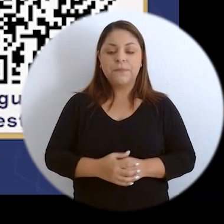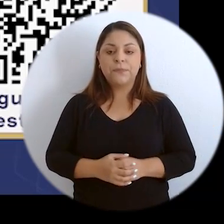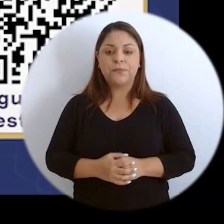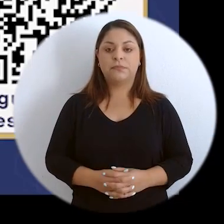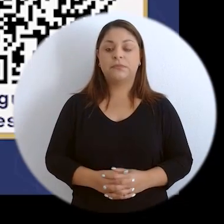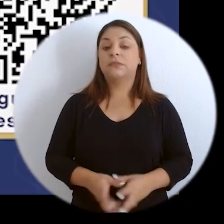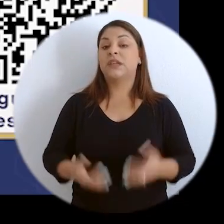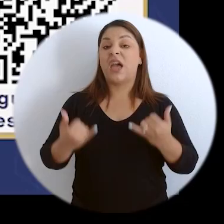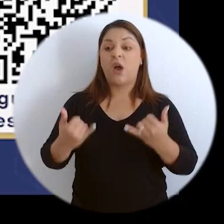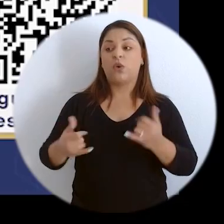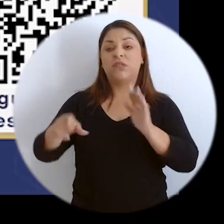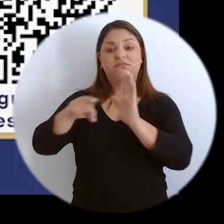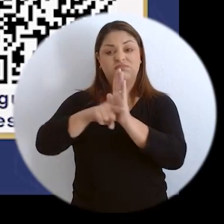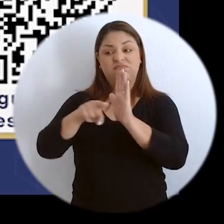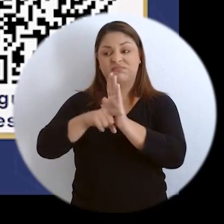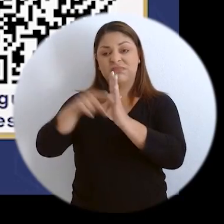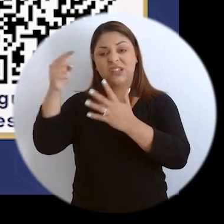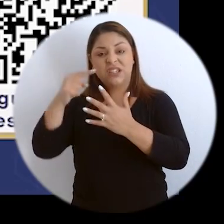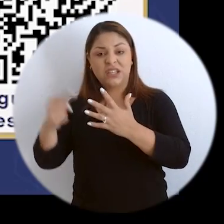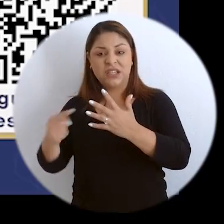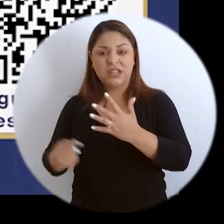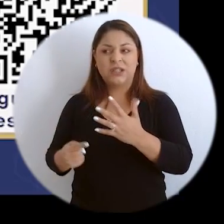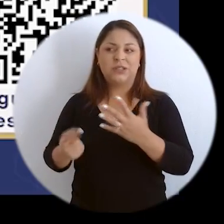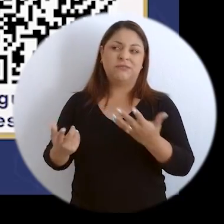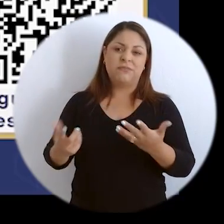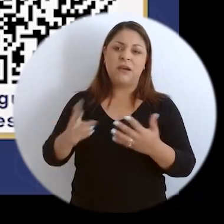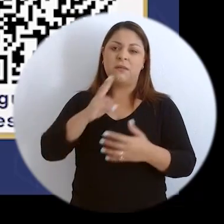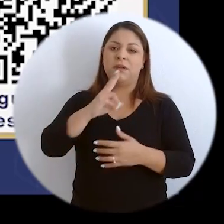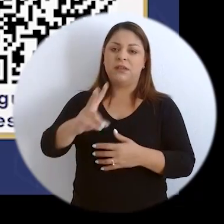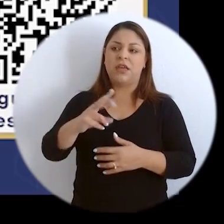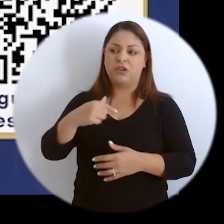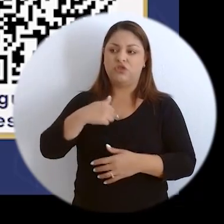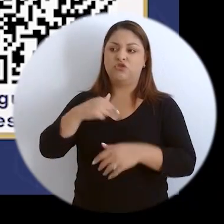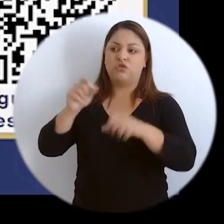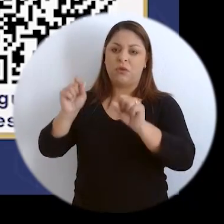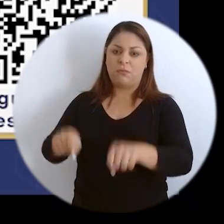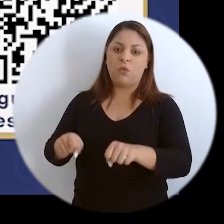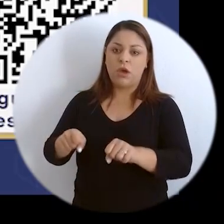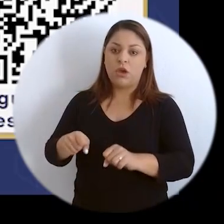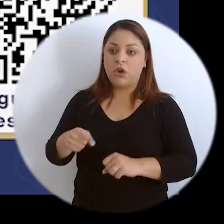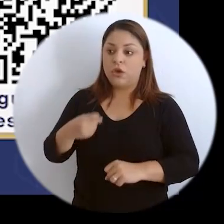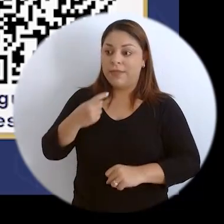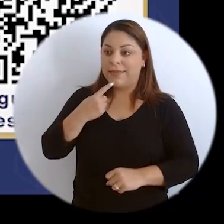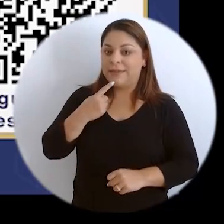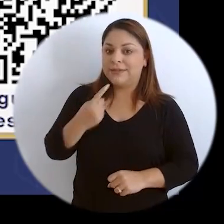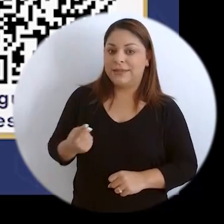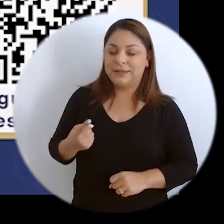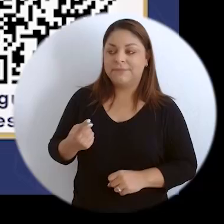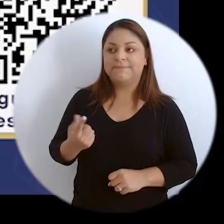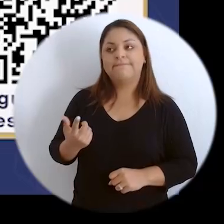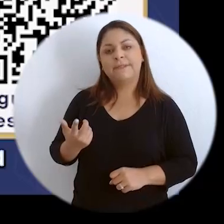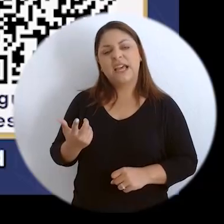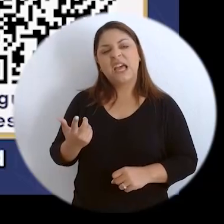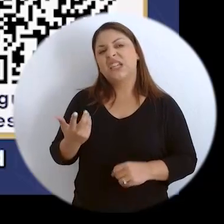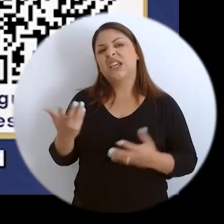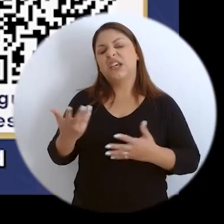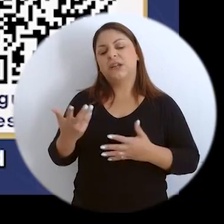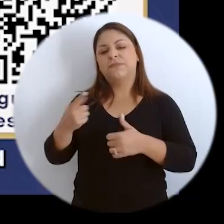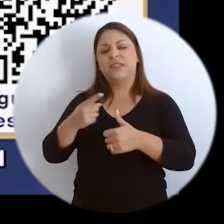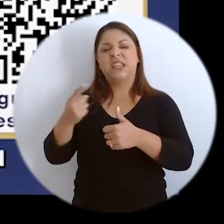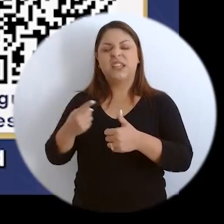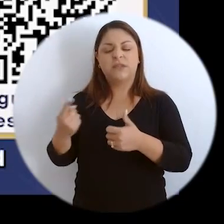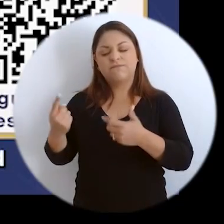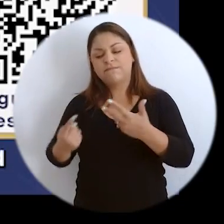resaltar en este espacio son la impostación de un estilo de